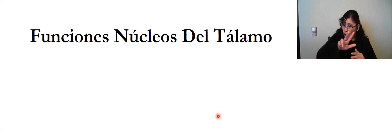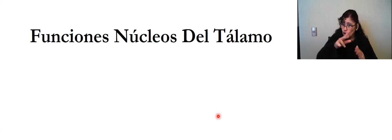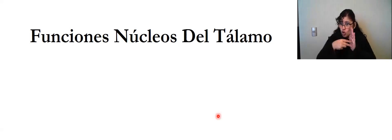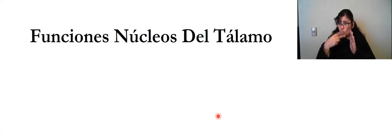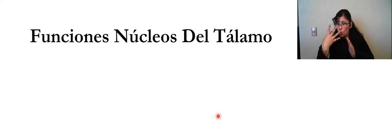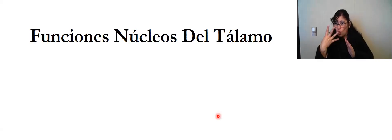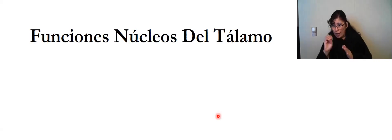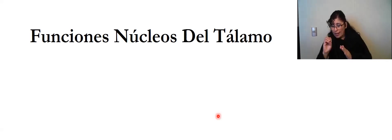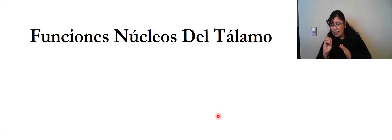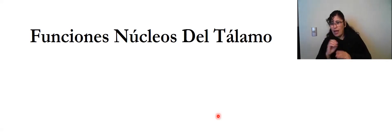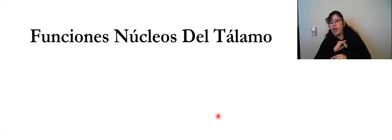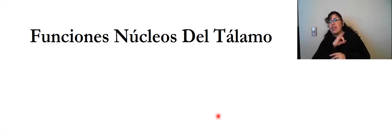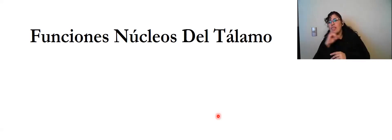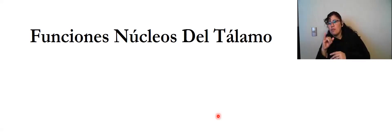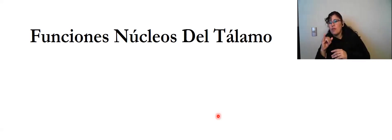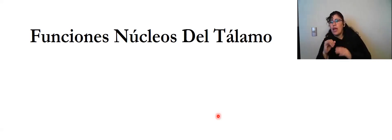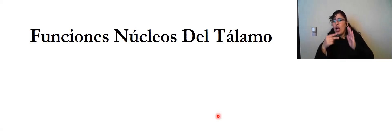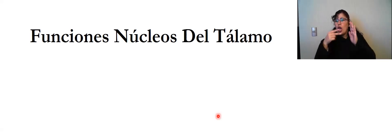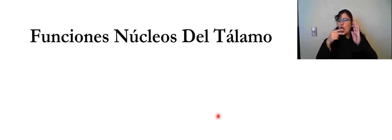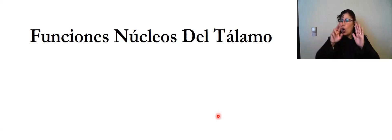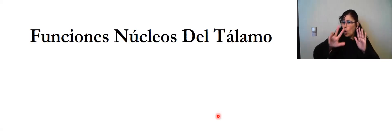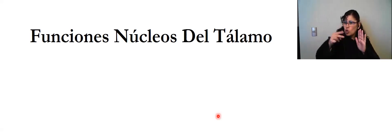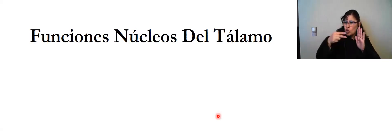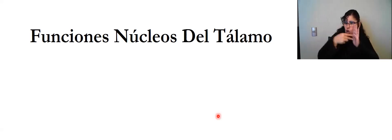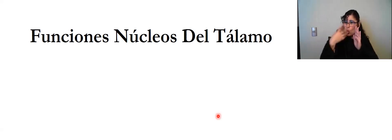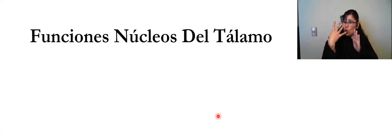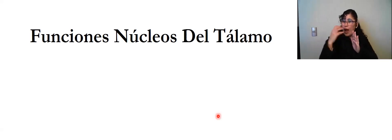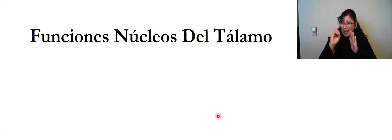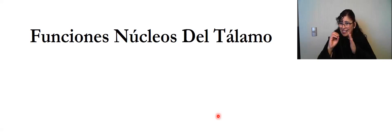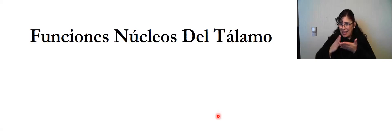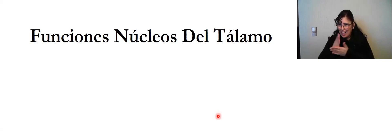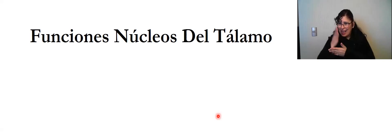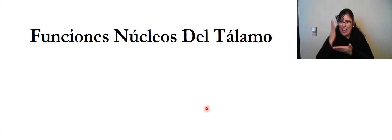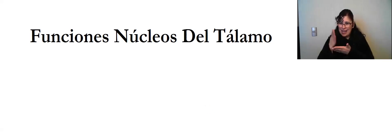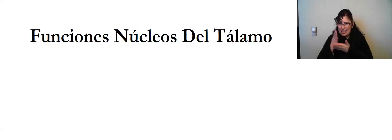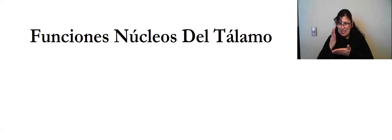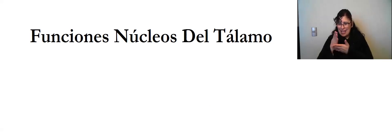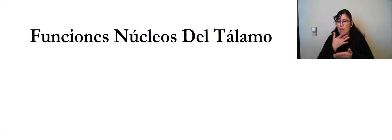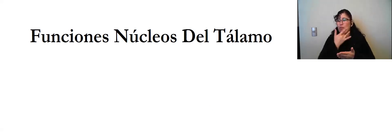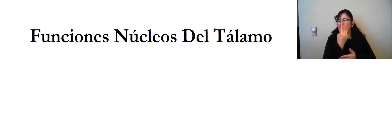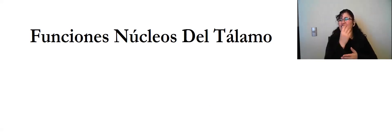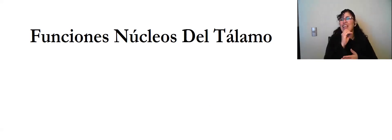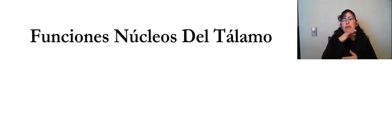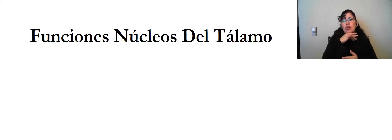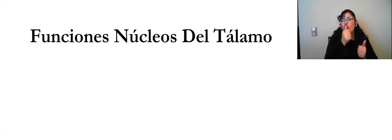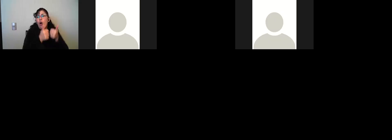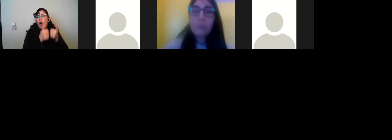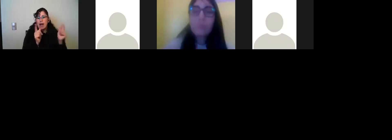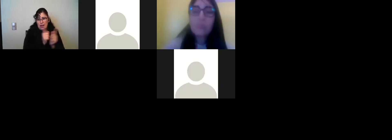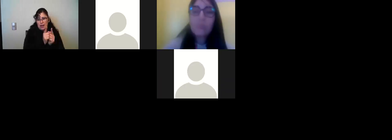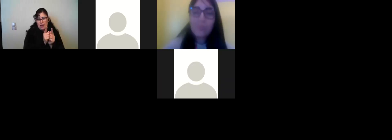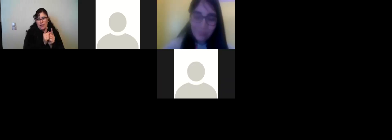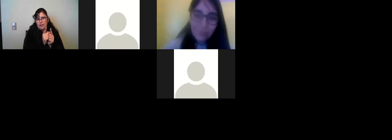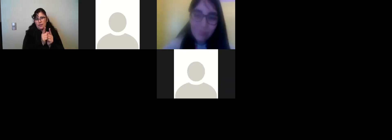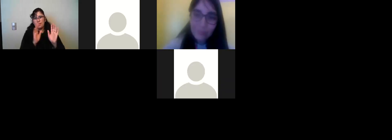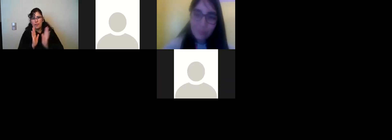hasta las 8:35, 5 minutos de descanso y empezamos la actividad. Consultas o